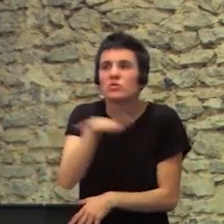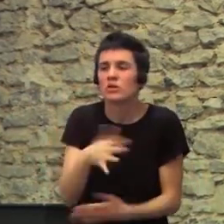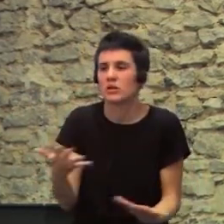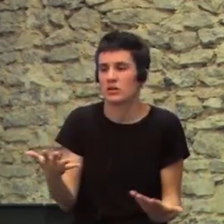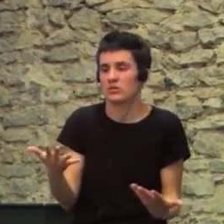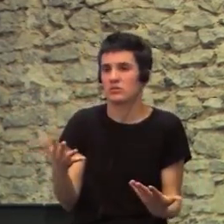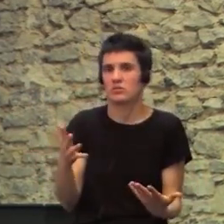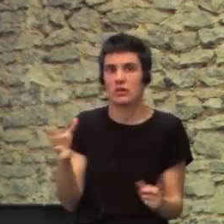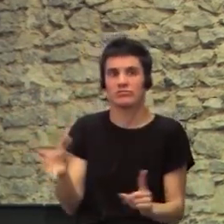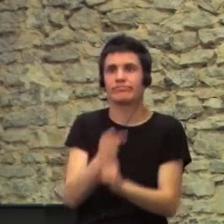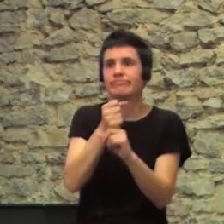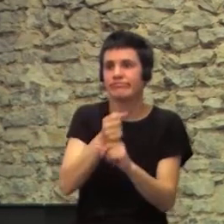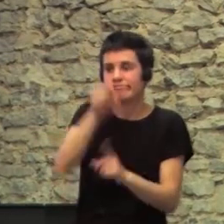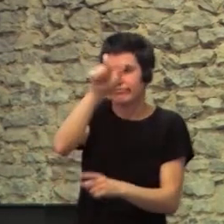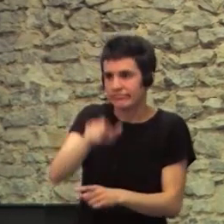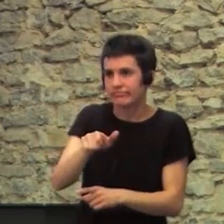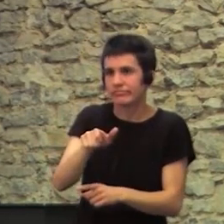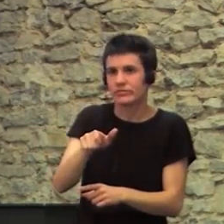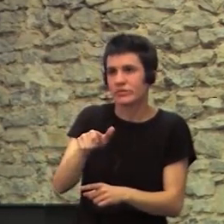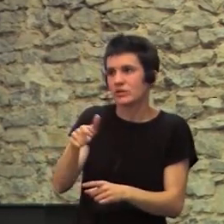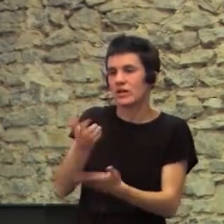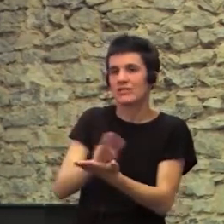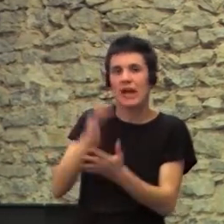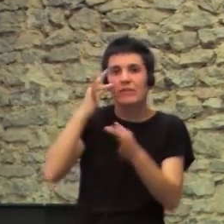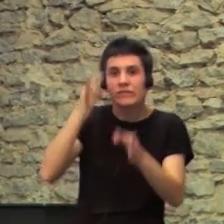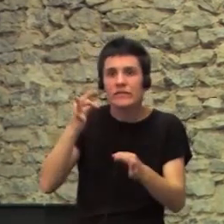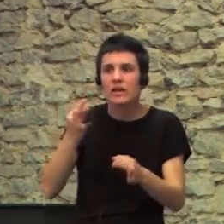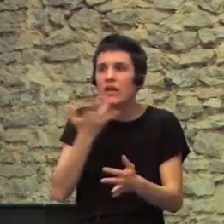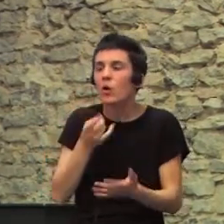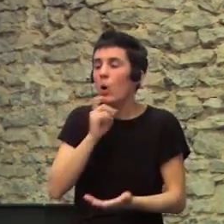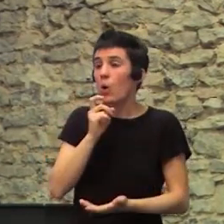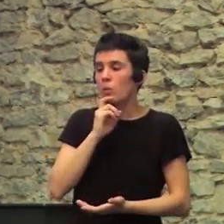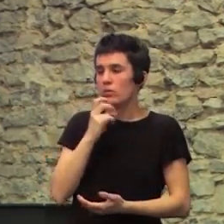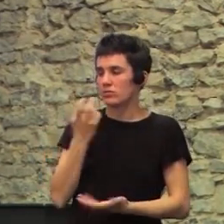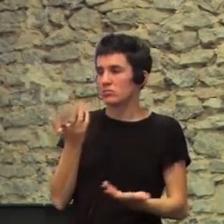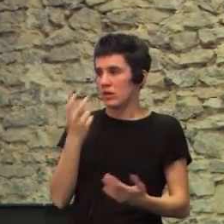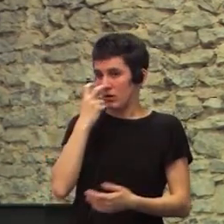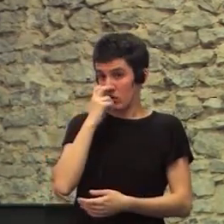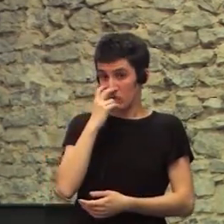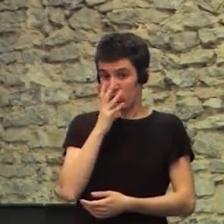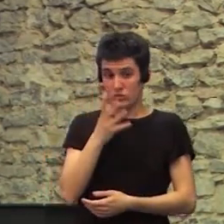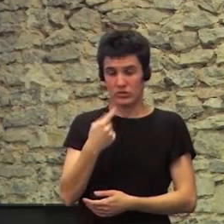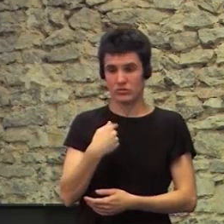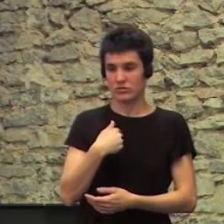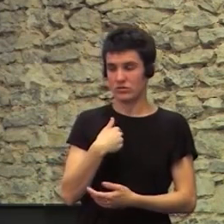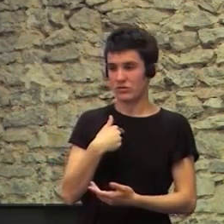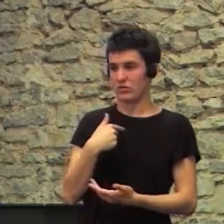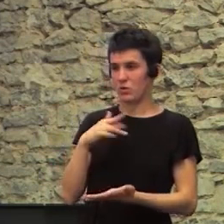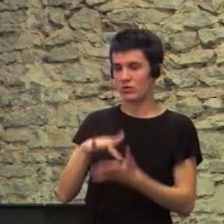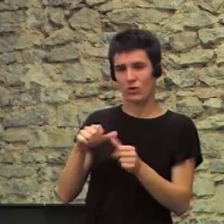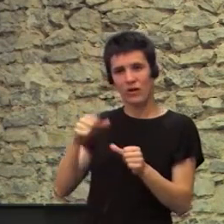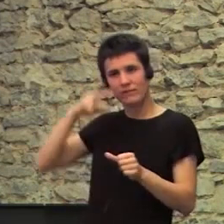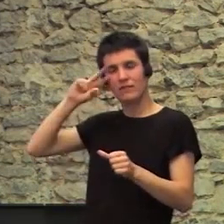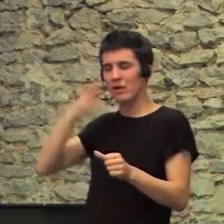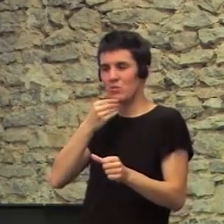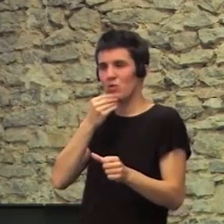las personas con intersexualidades? Es que es muy complicado. Es curioso porque de las cosas más bonitas que me han pasado, porque yo